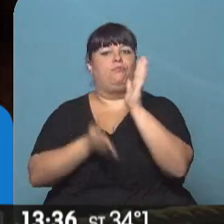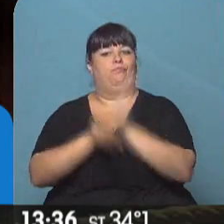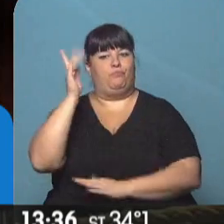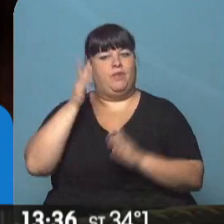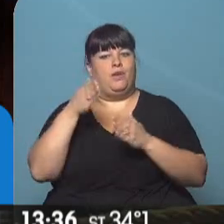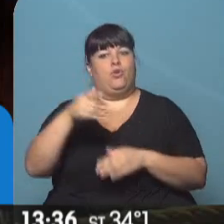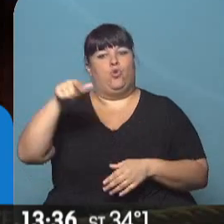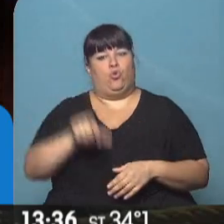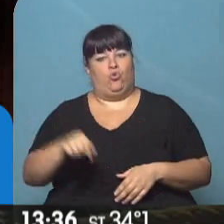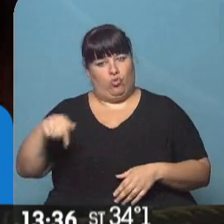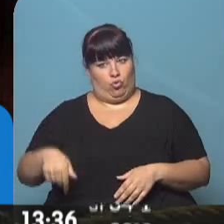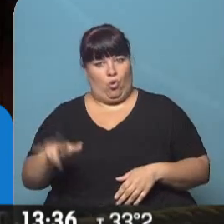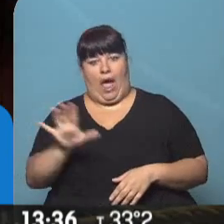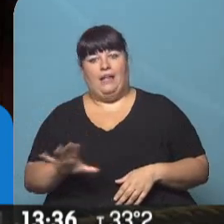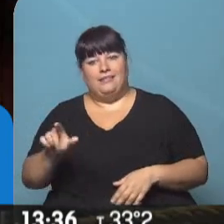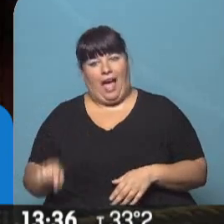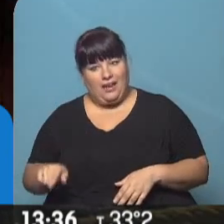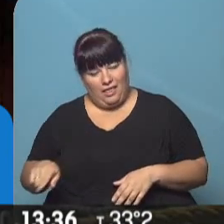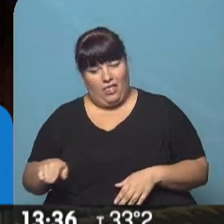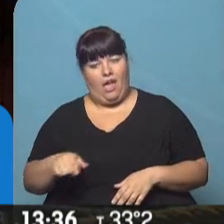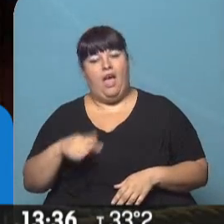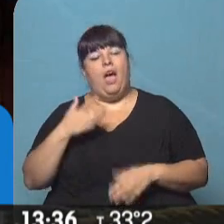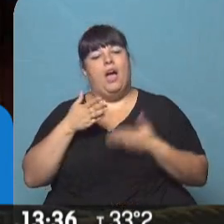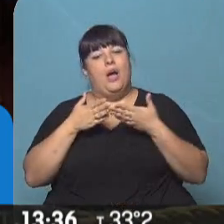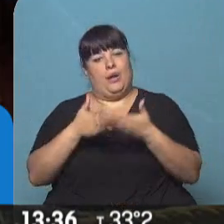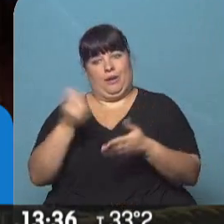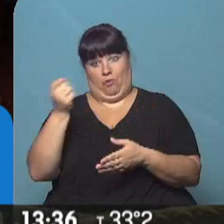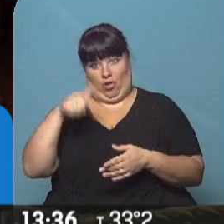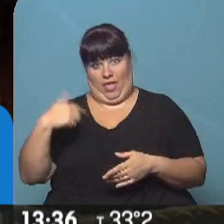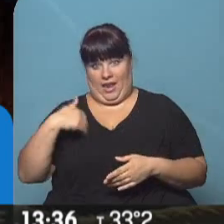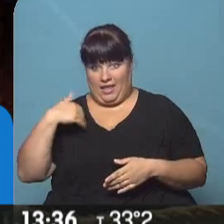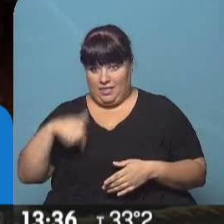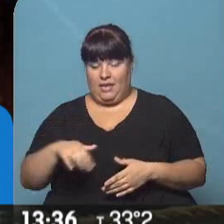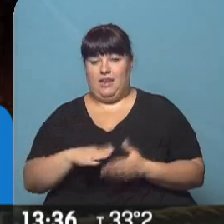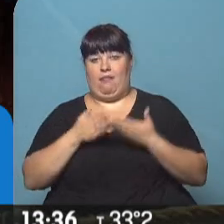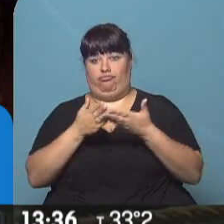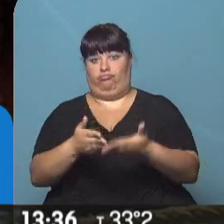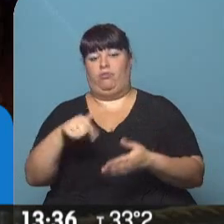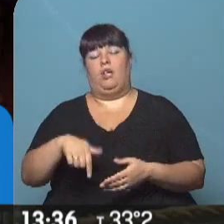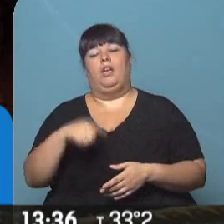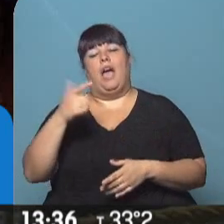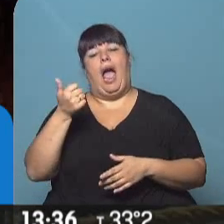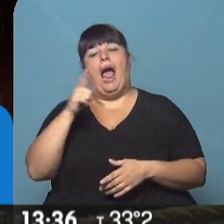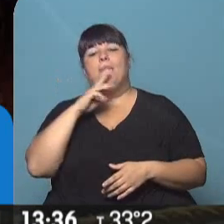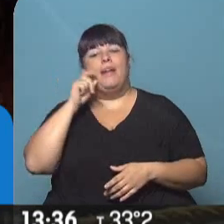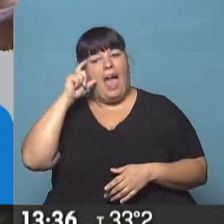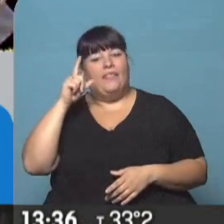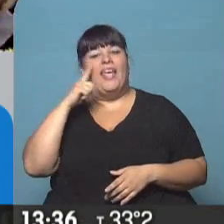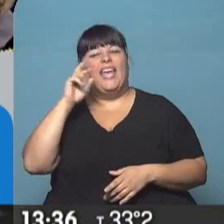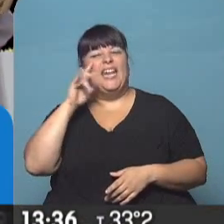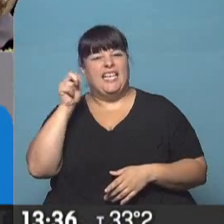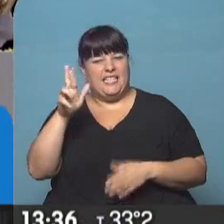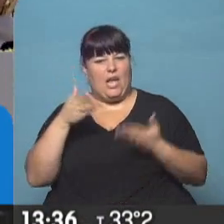al Atlántico Sur con destino a la Antártida. La nave insignia de nuestra Armada Nacional, el almirante Irízar,